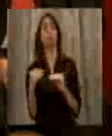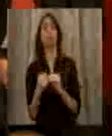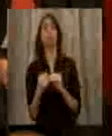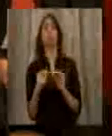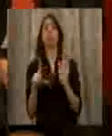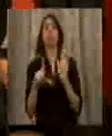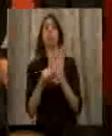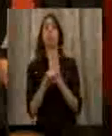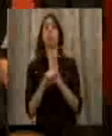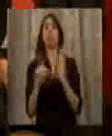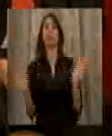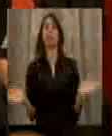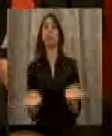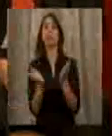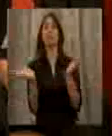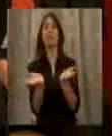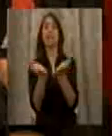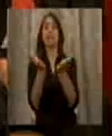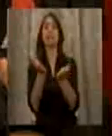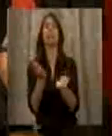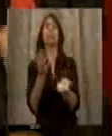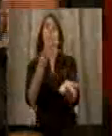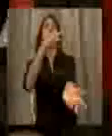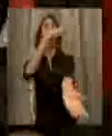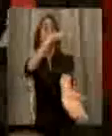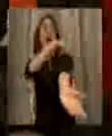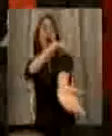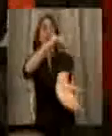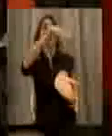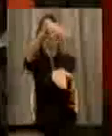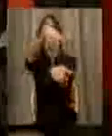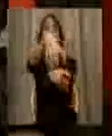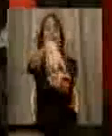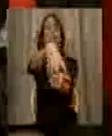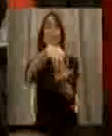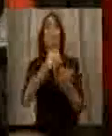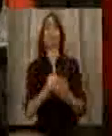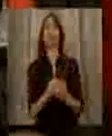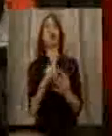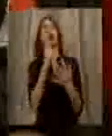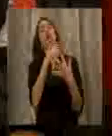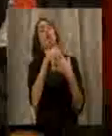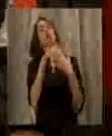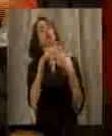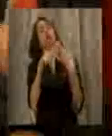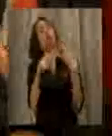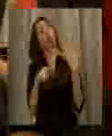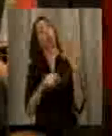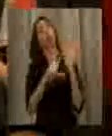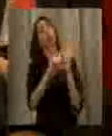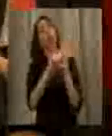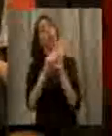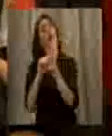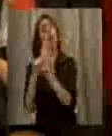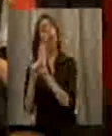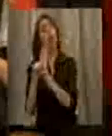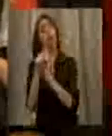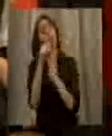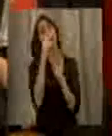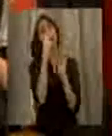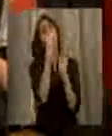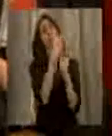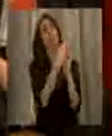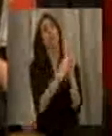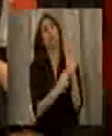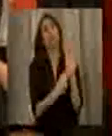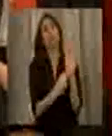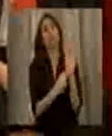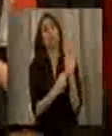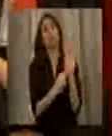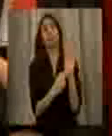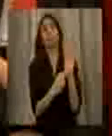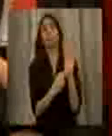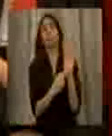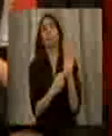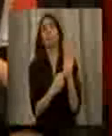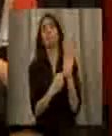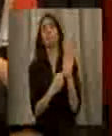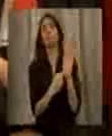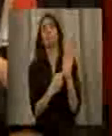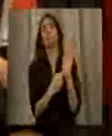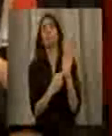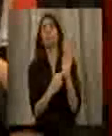de incentivo a las zonas extremas, y así sucesivamente un conjunto de leyes que ustedes pueden ver y que